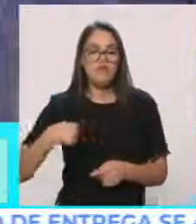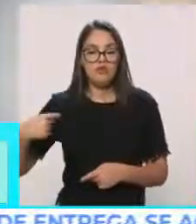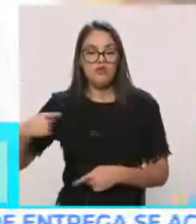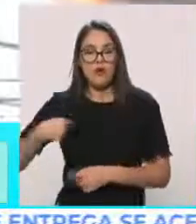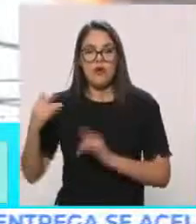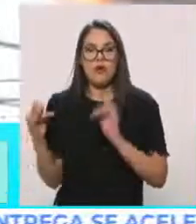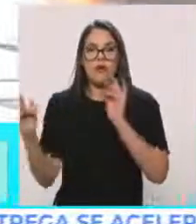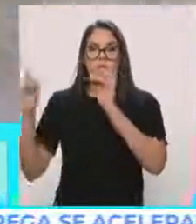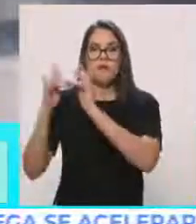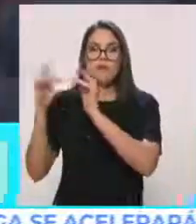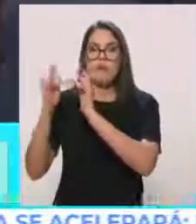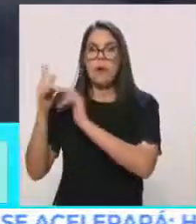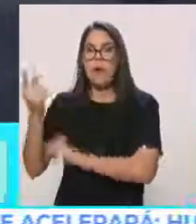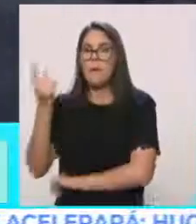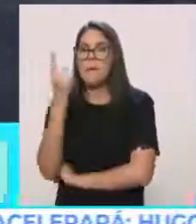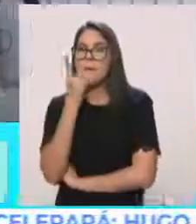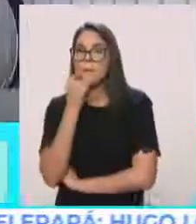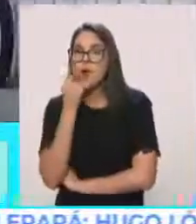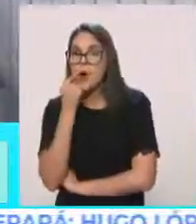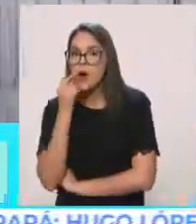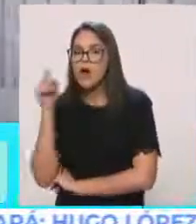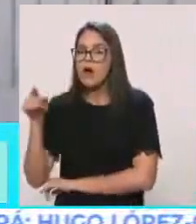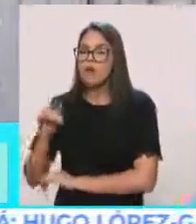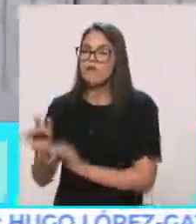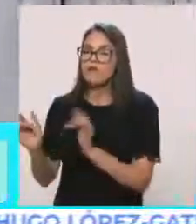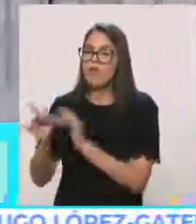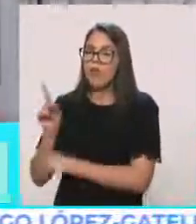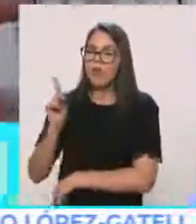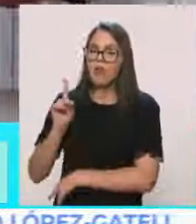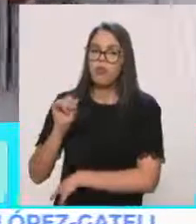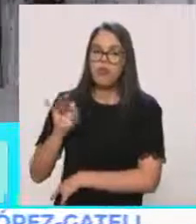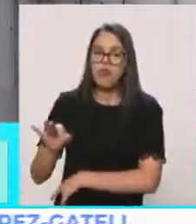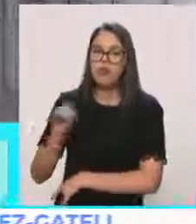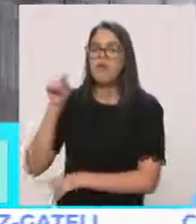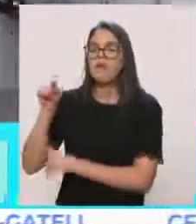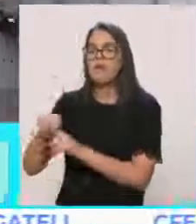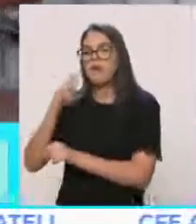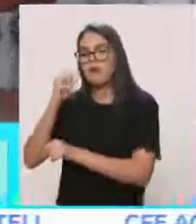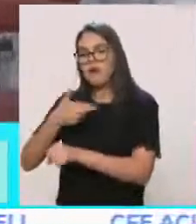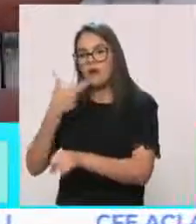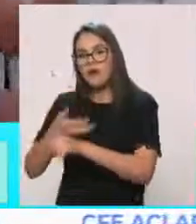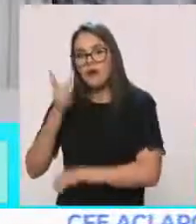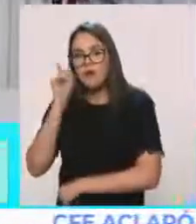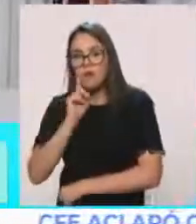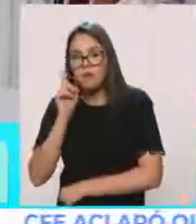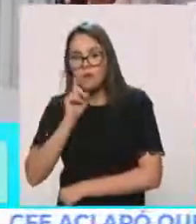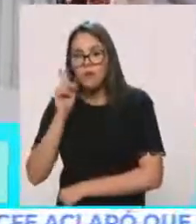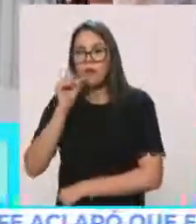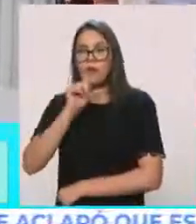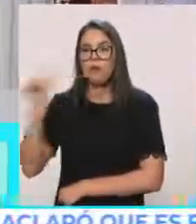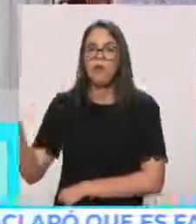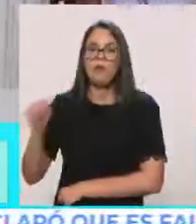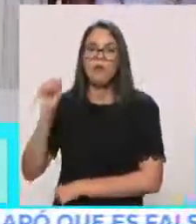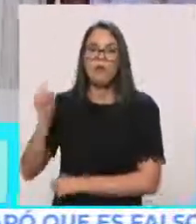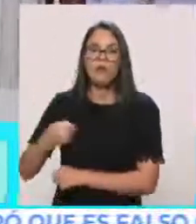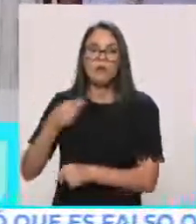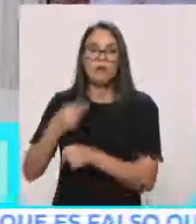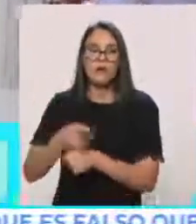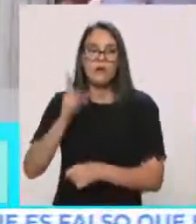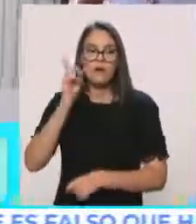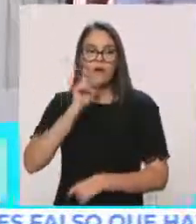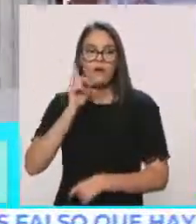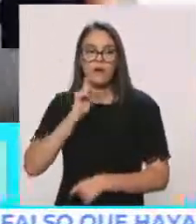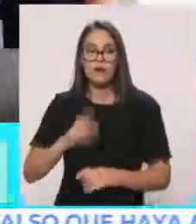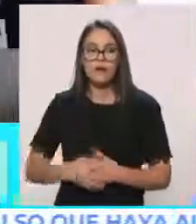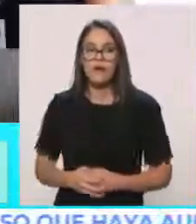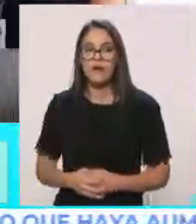con Civiso, con el DIF, con la Secretaría de las Mujeres, con la Fiscalía General de Justicia, según sea el caso, ayudándole